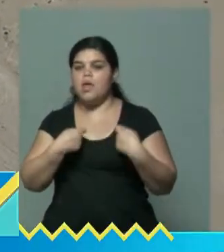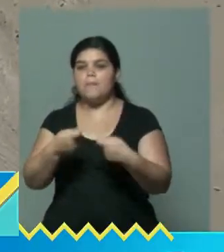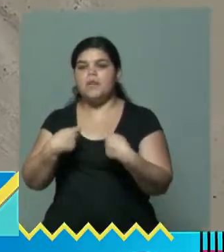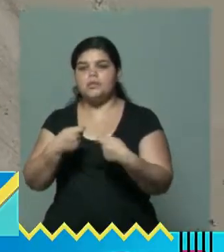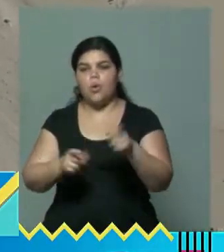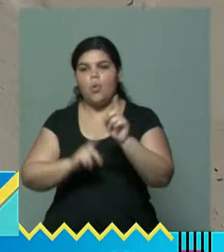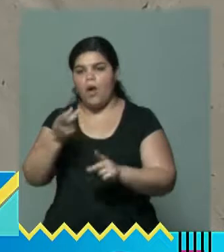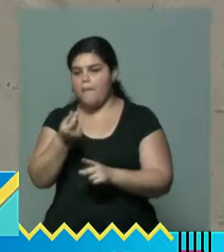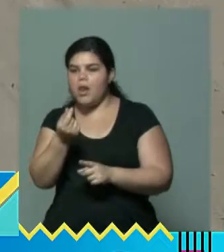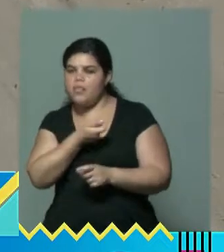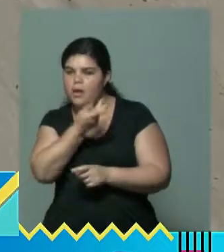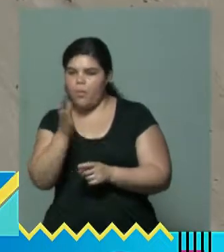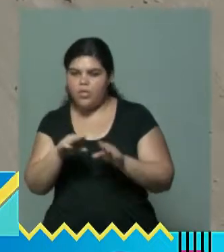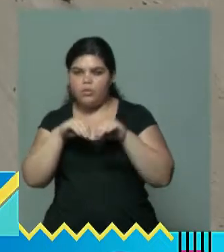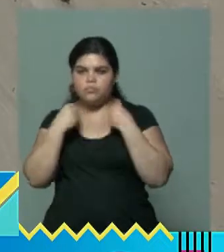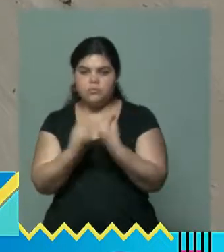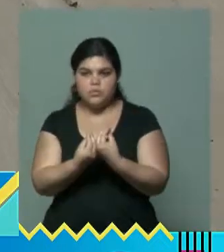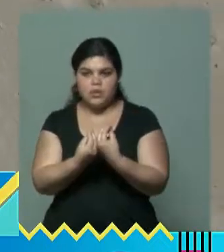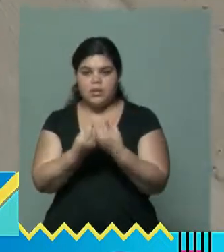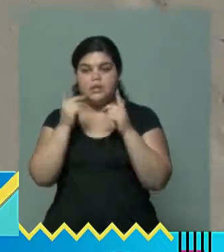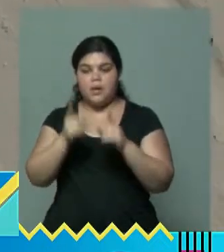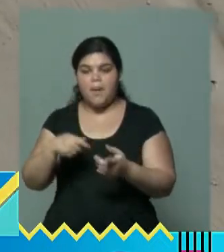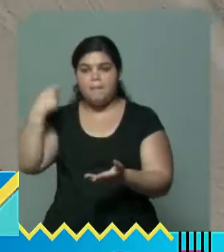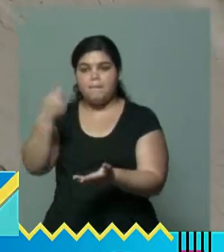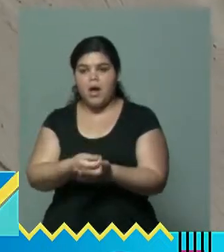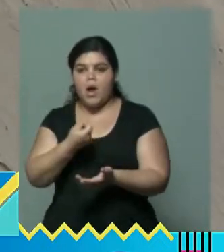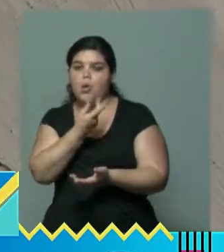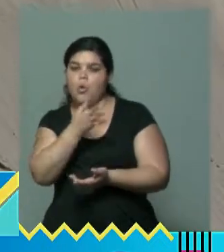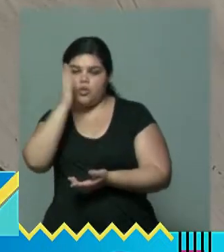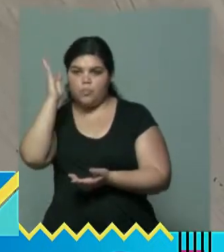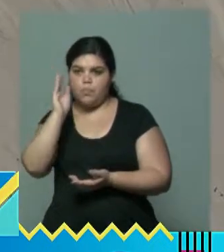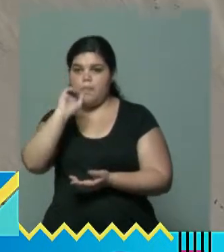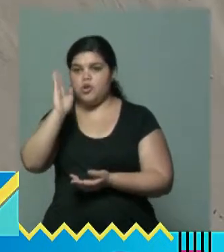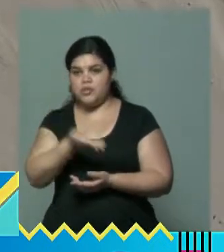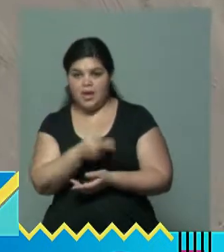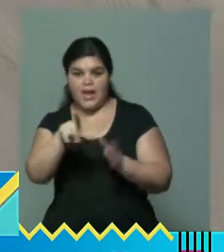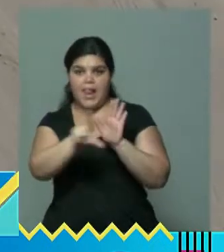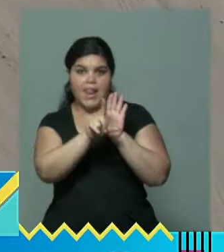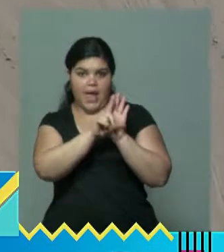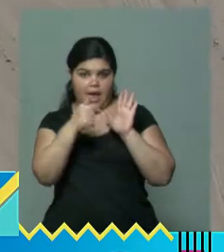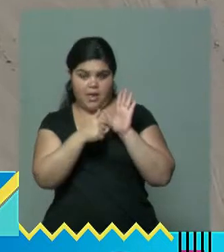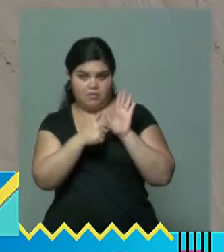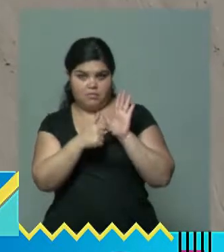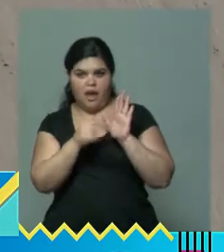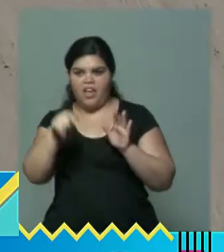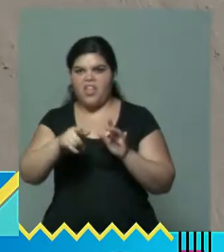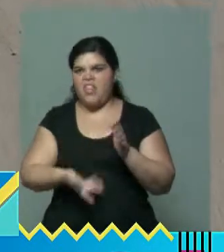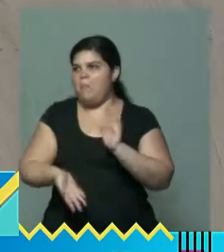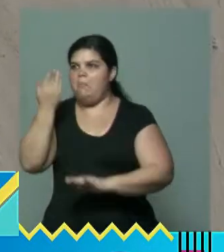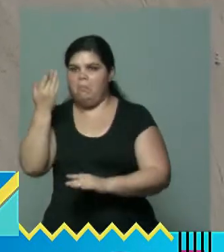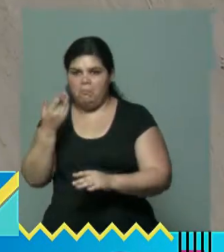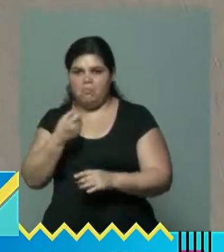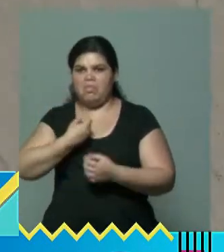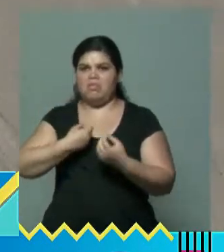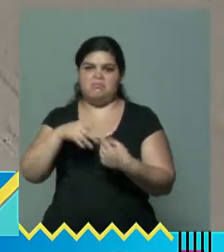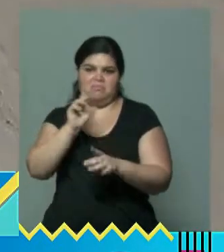que se tiene que pagar para esas inversiones, reconociendo porcentajes de ganancia que están definidos por ley. Acá no hay ninguna ganancia extraordinaria, está definido por